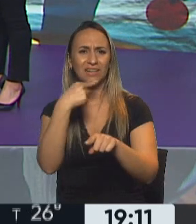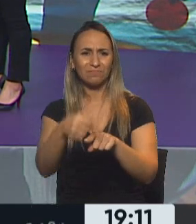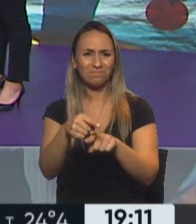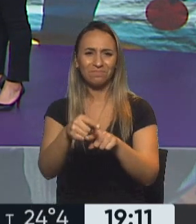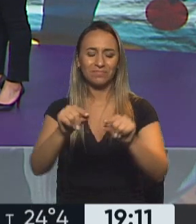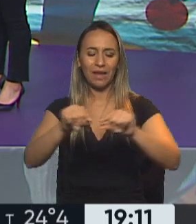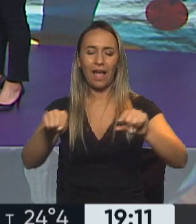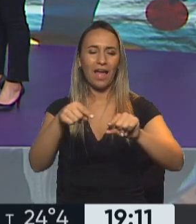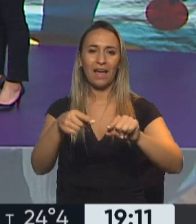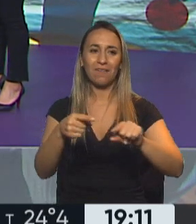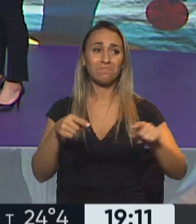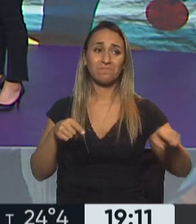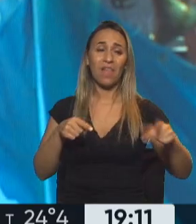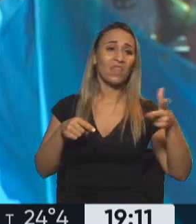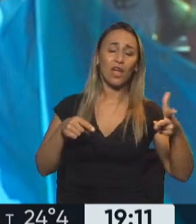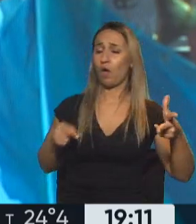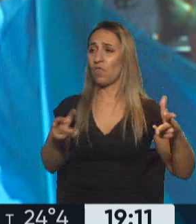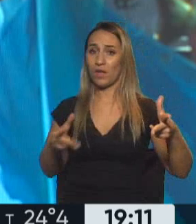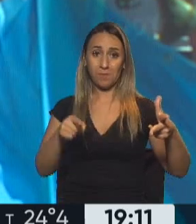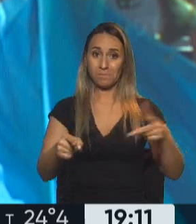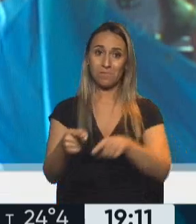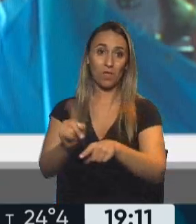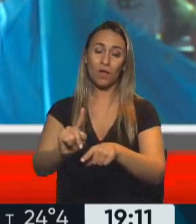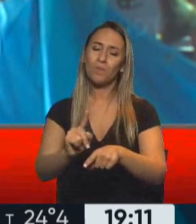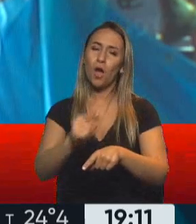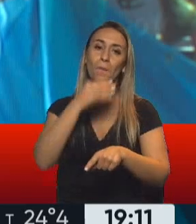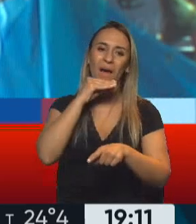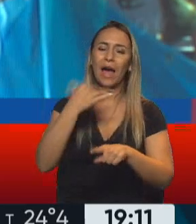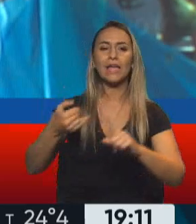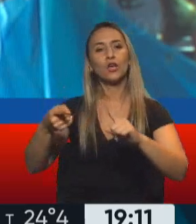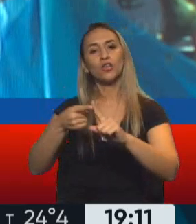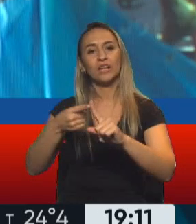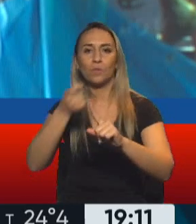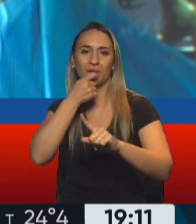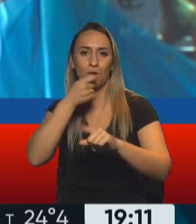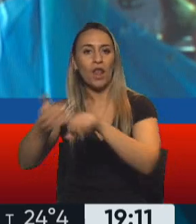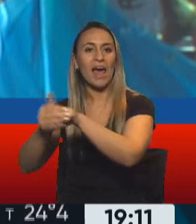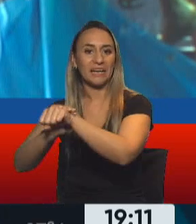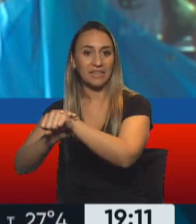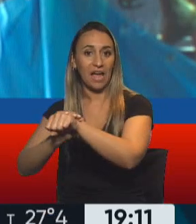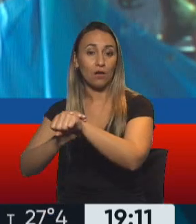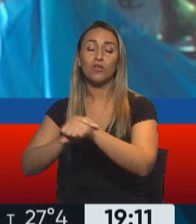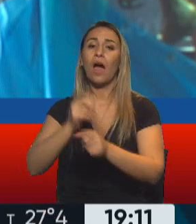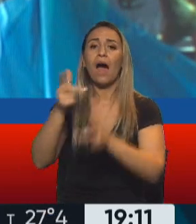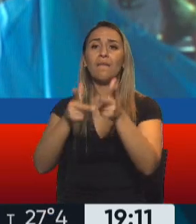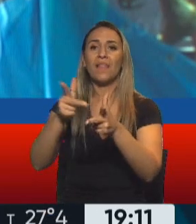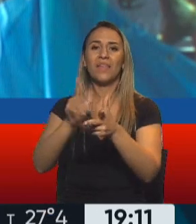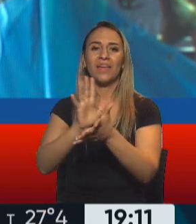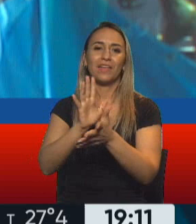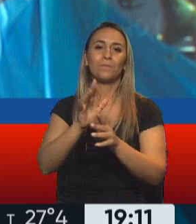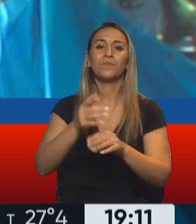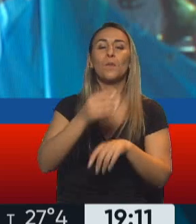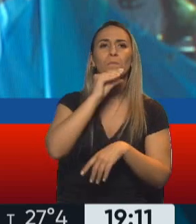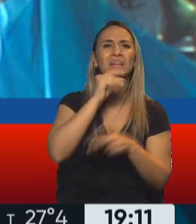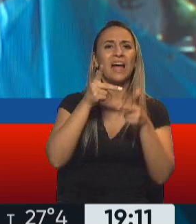sensación. Massa tiene cercanía con ciertos sectores, con Larreta, por ejemplo. Uh-huh. ¿No? Muchos miran a Larreta cuando hablan de un acercamiento con